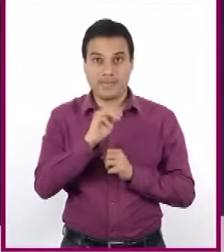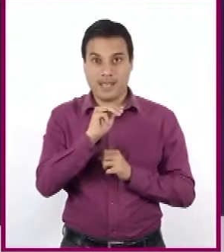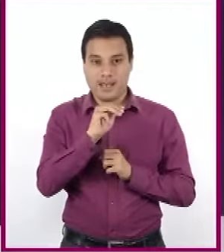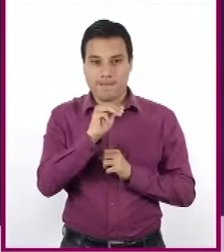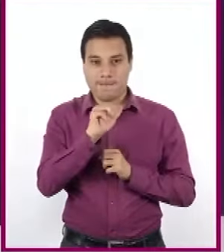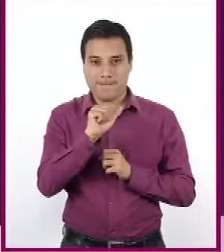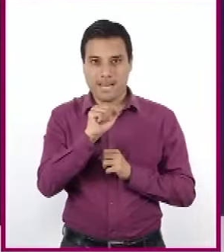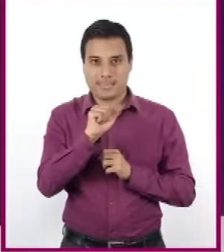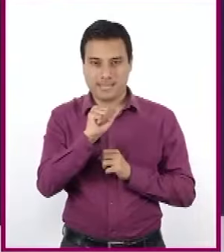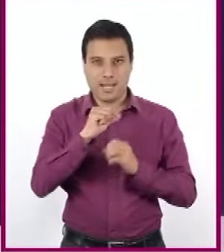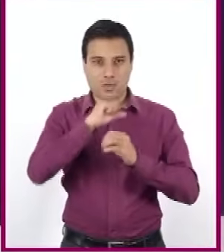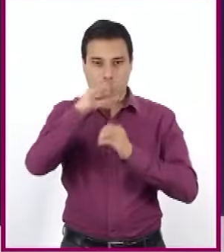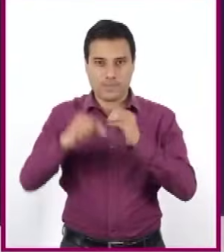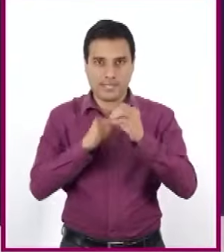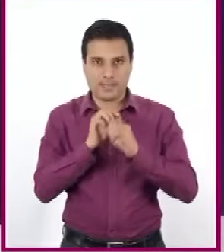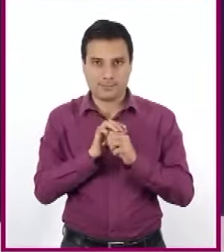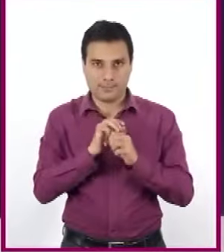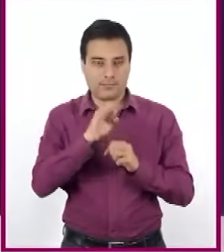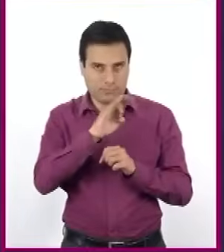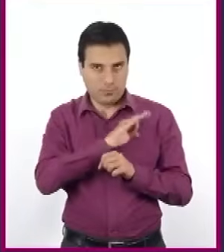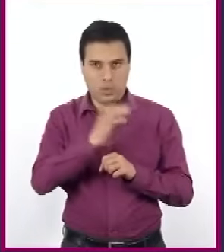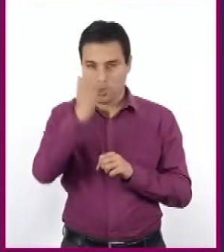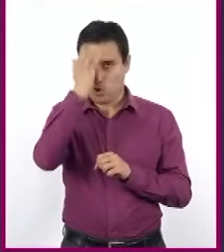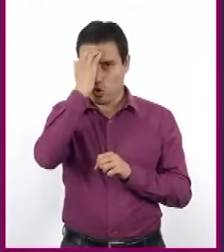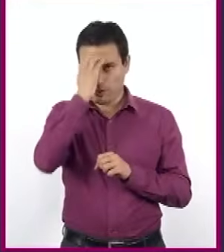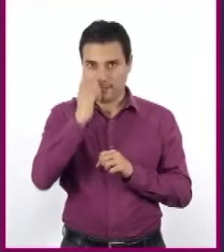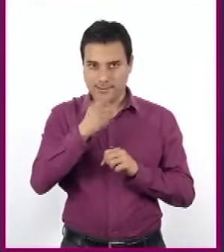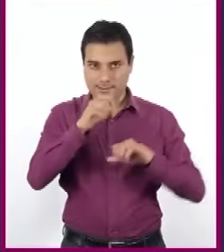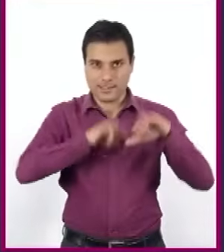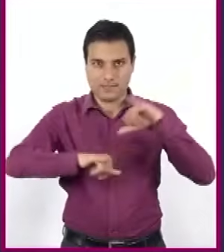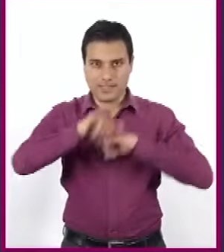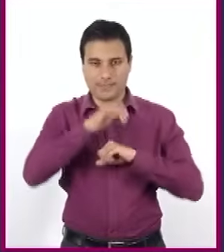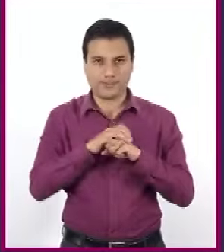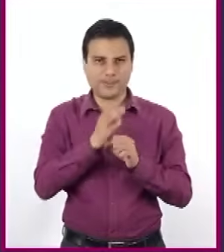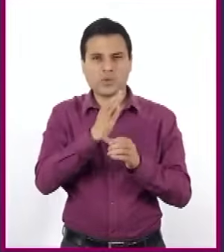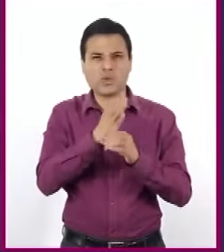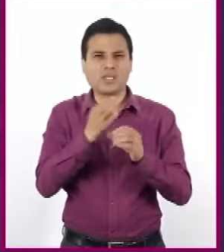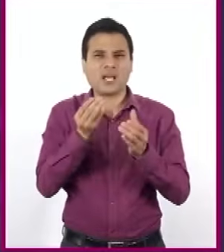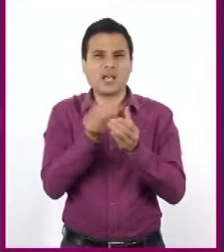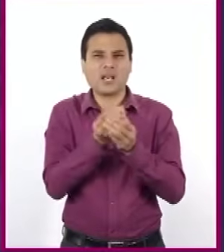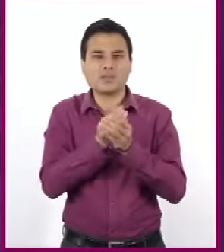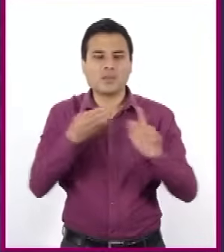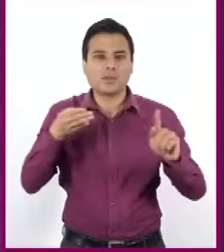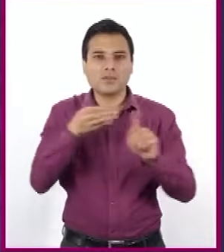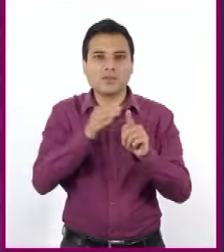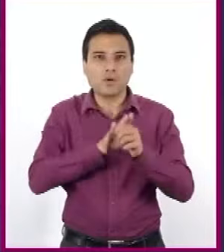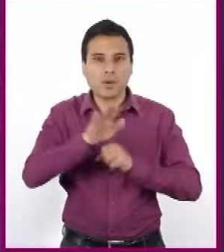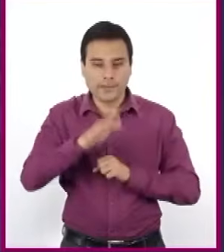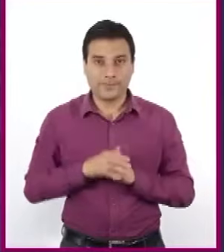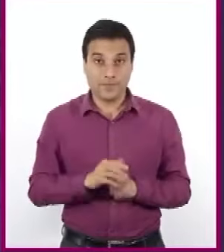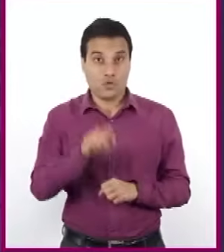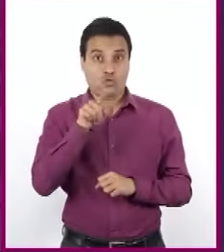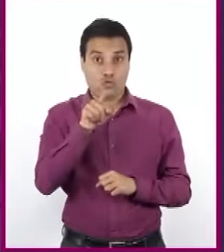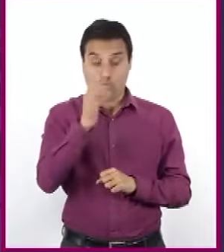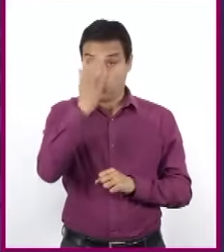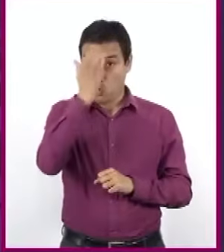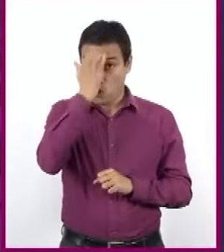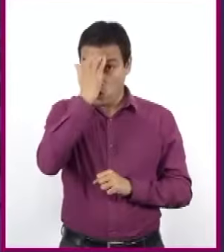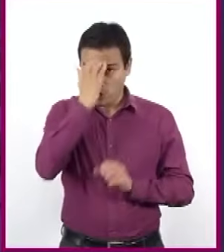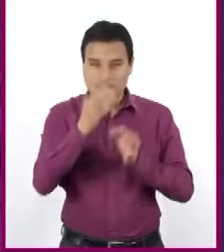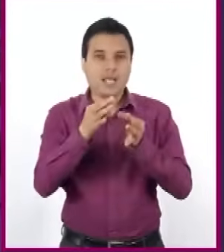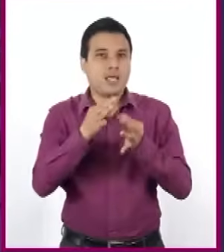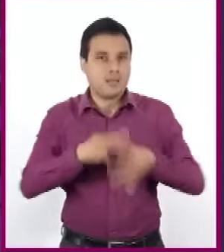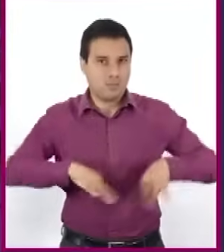una nueva comprensión de la química. El propósito de la sesión es reconocer la importancia de la